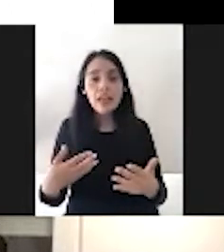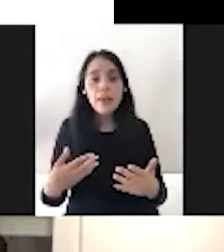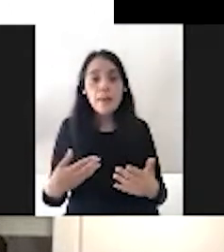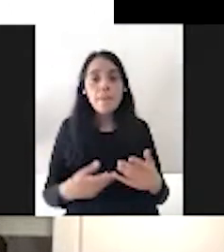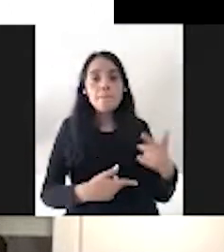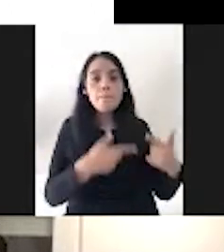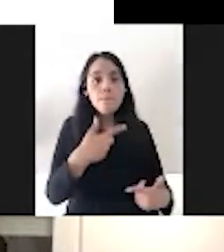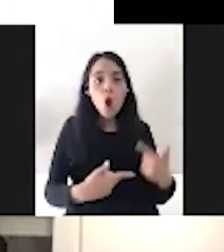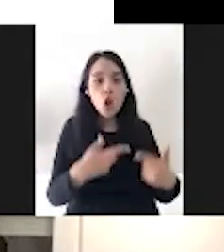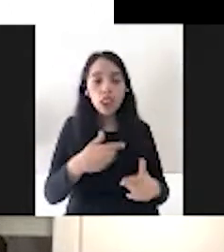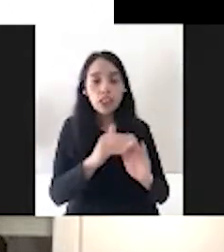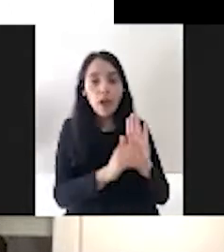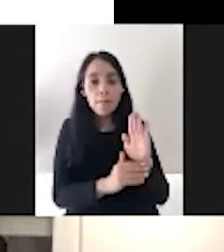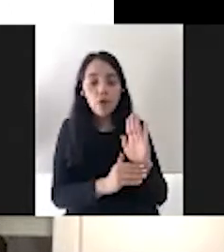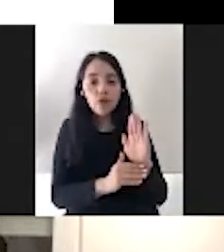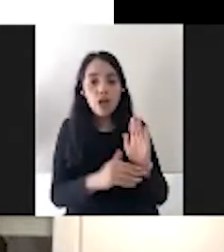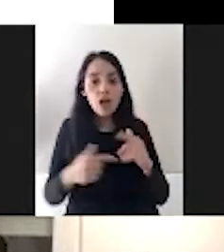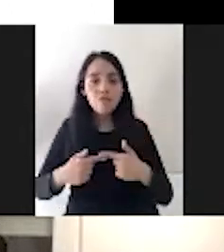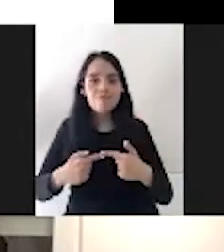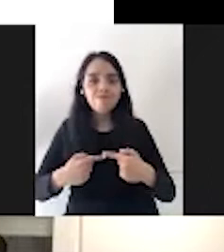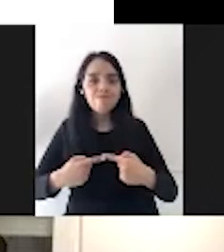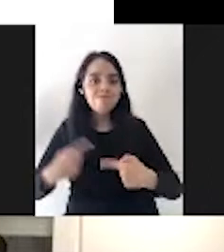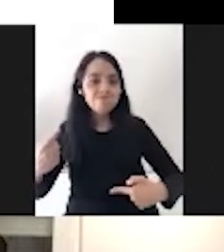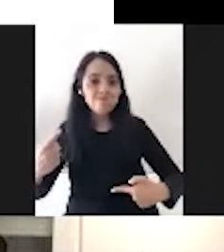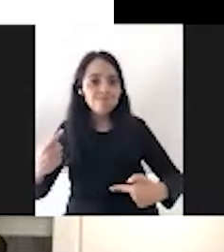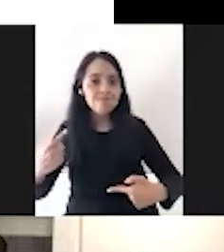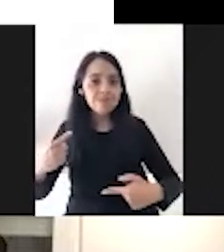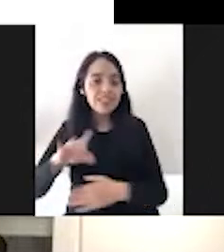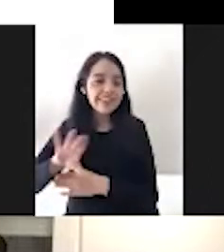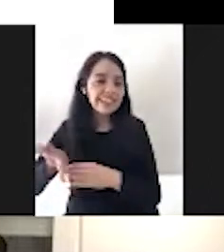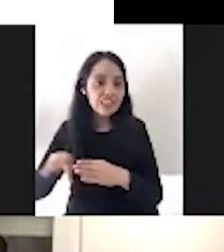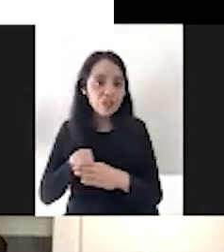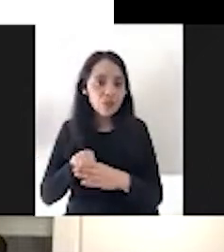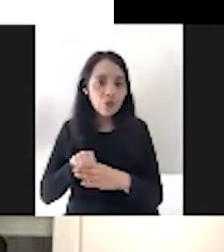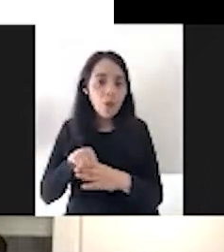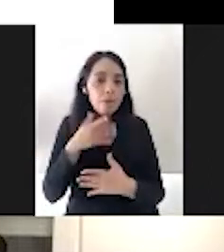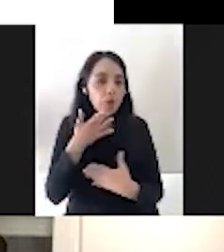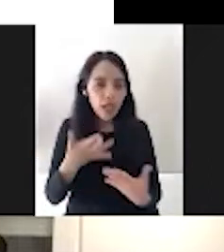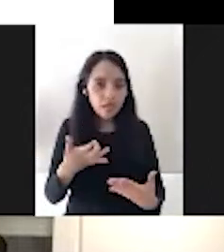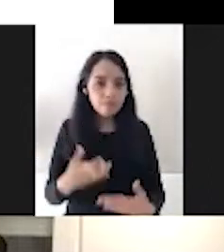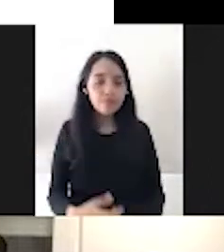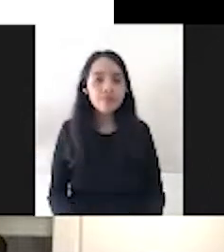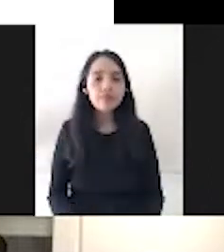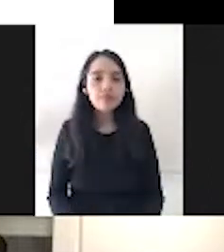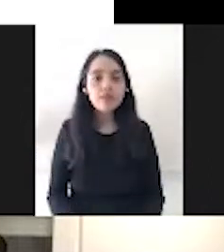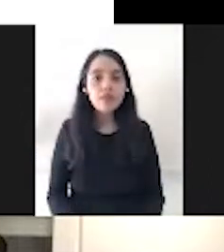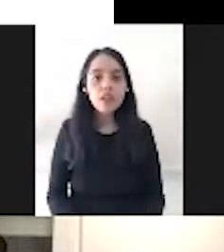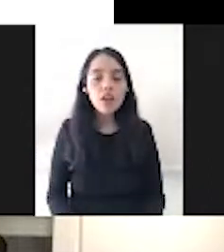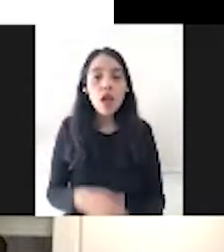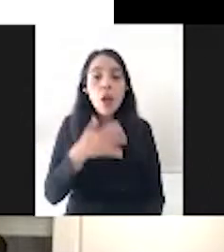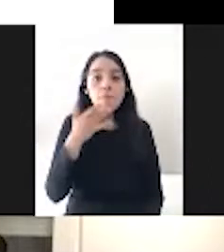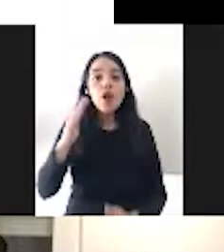impulsadas en el tema de la inclusión, inconsistencia porque muchas veces se toman